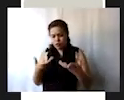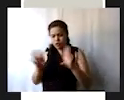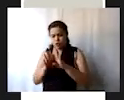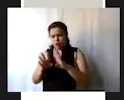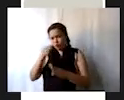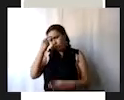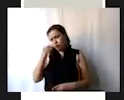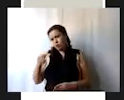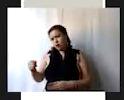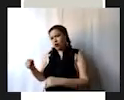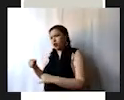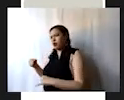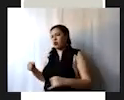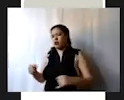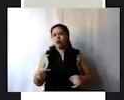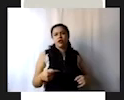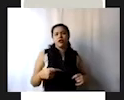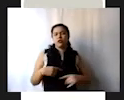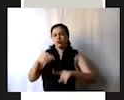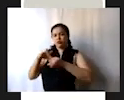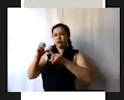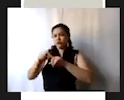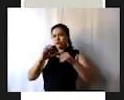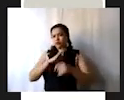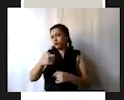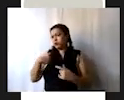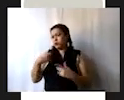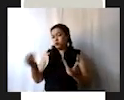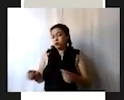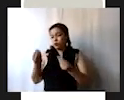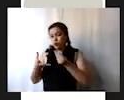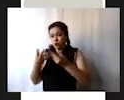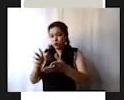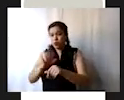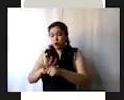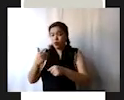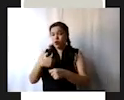estos objetivos se cumplan, cuál va a ser mi contribución y cómo le voy